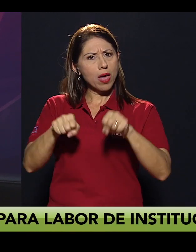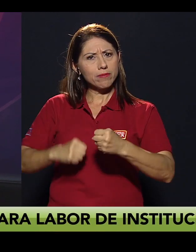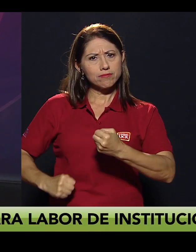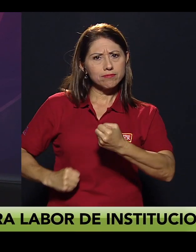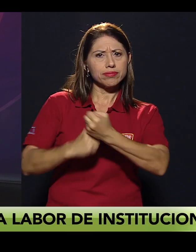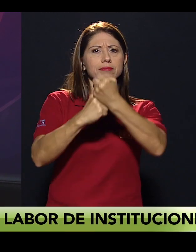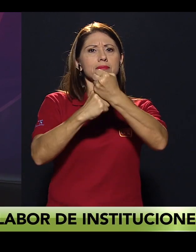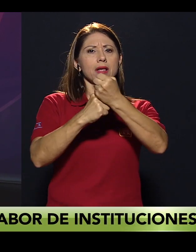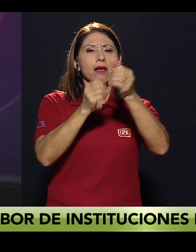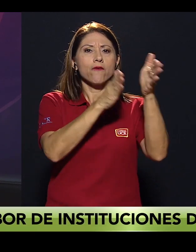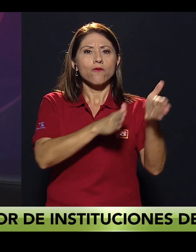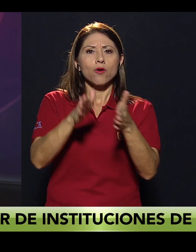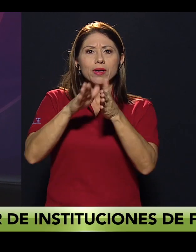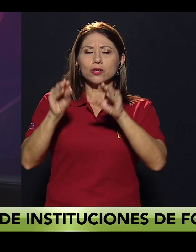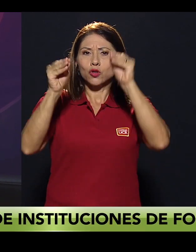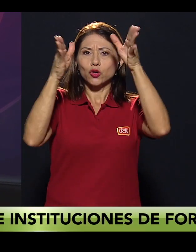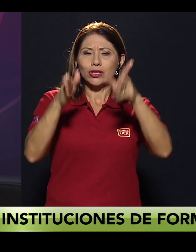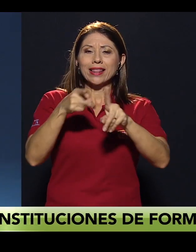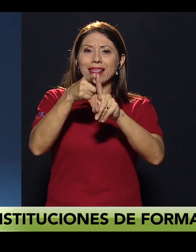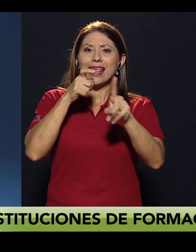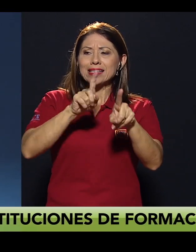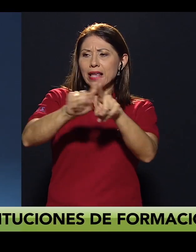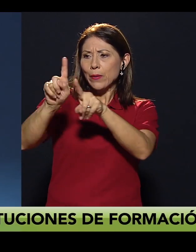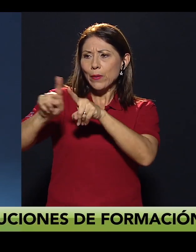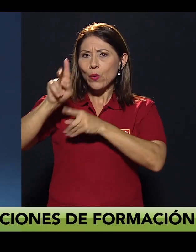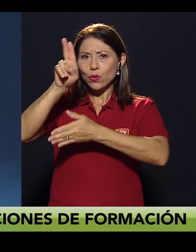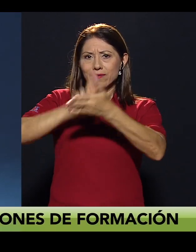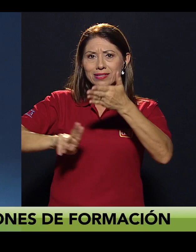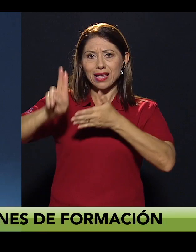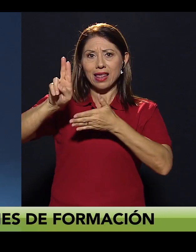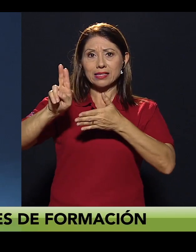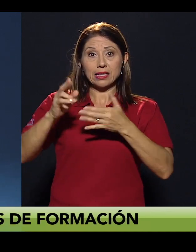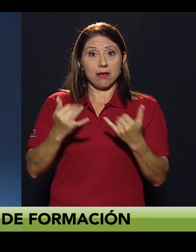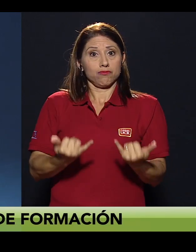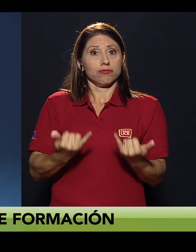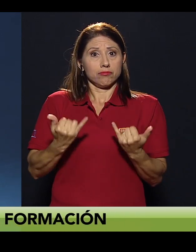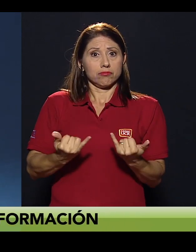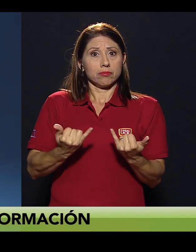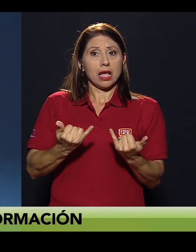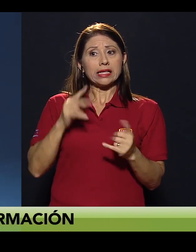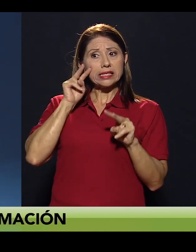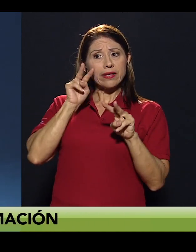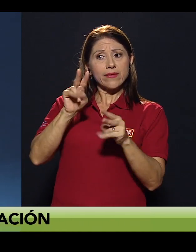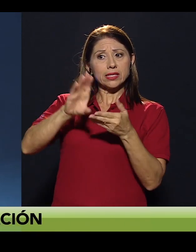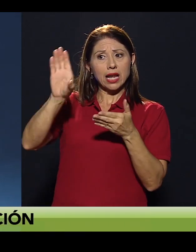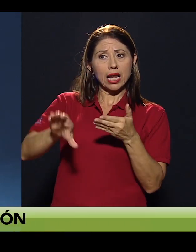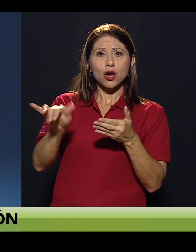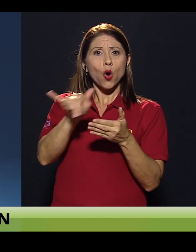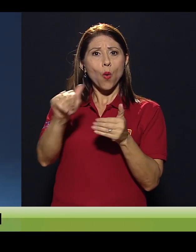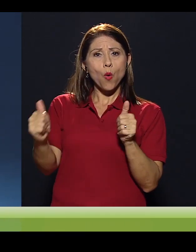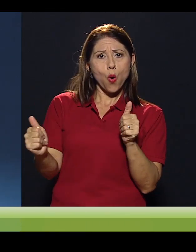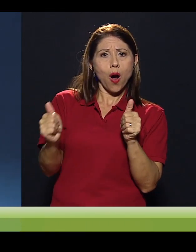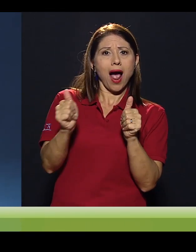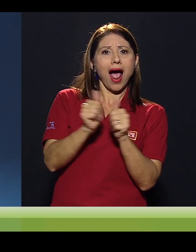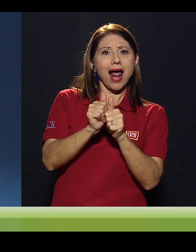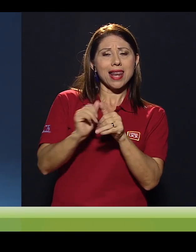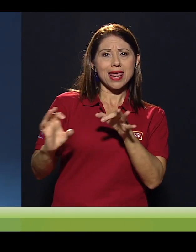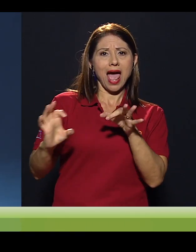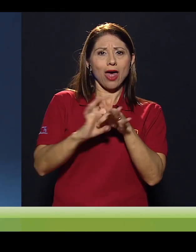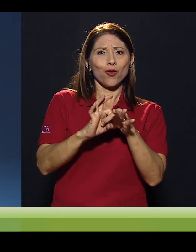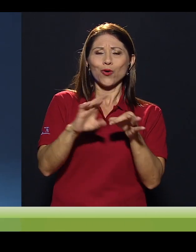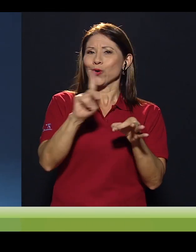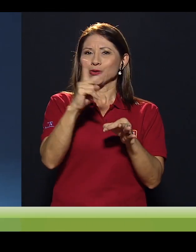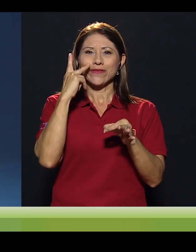formación docente que se realiza desde las universidades. Hoy por hoy CENAREC de alguna manera es visto como un aliado y no como un